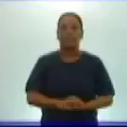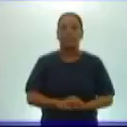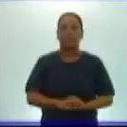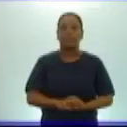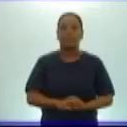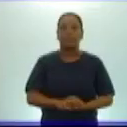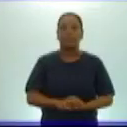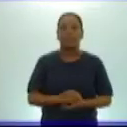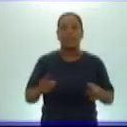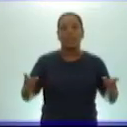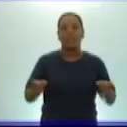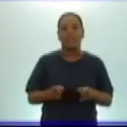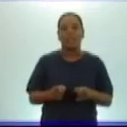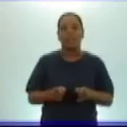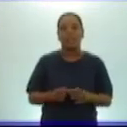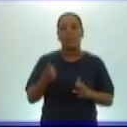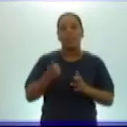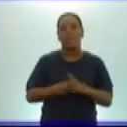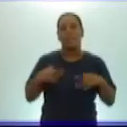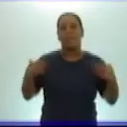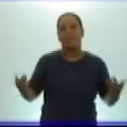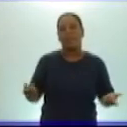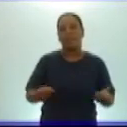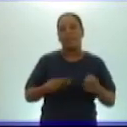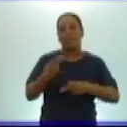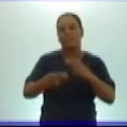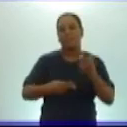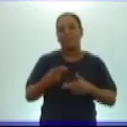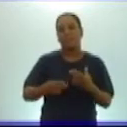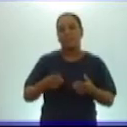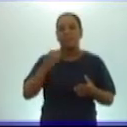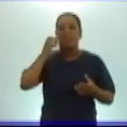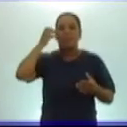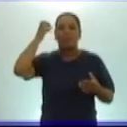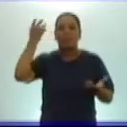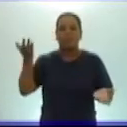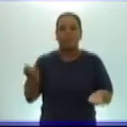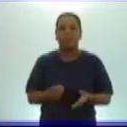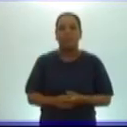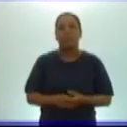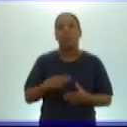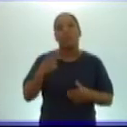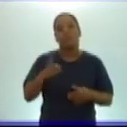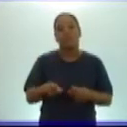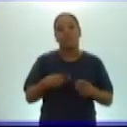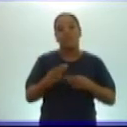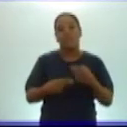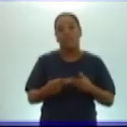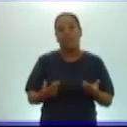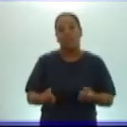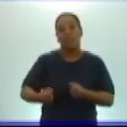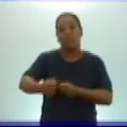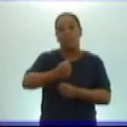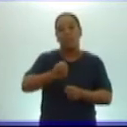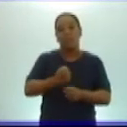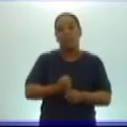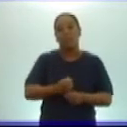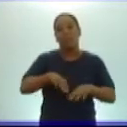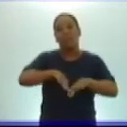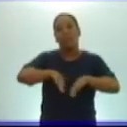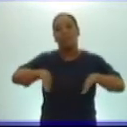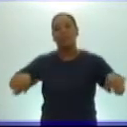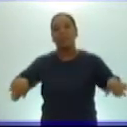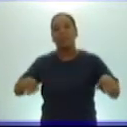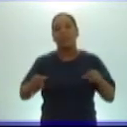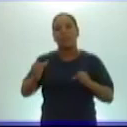Entonces, en resumen, ¿para qué se utiliza la vaporización? Bueno, se utiliza para separar uno o más componentes sólidos,